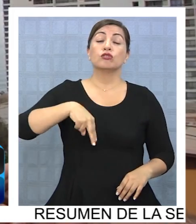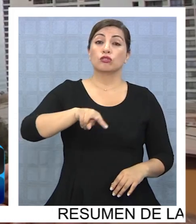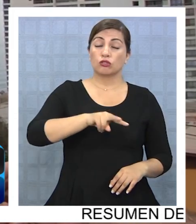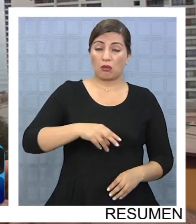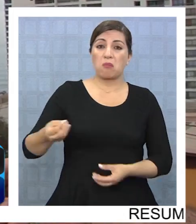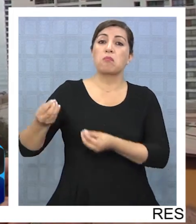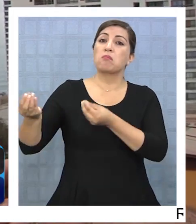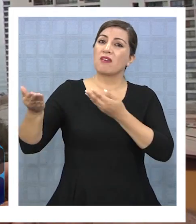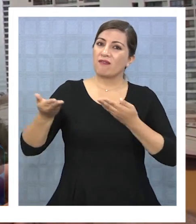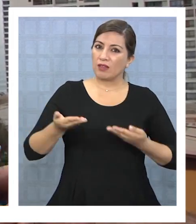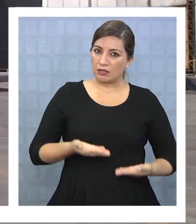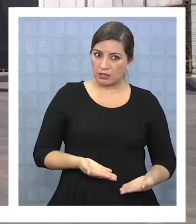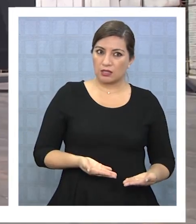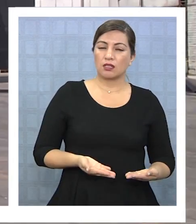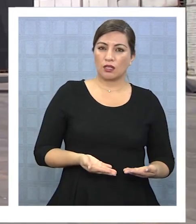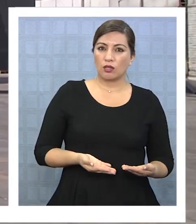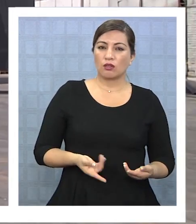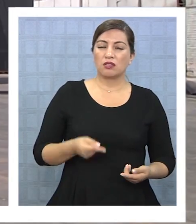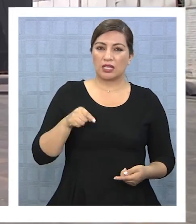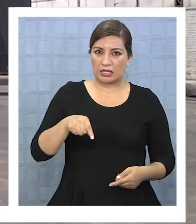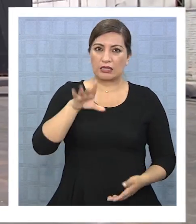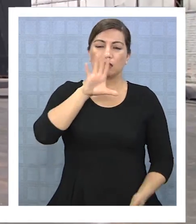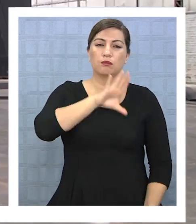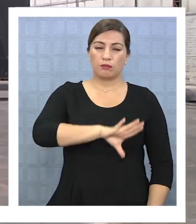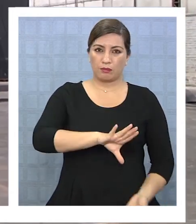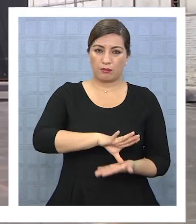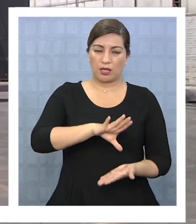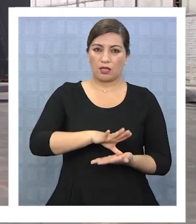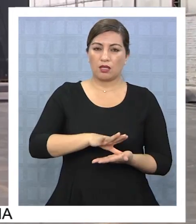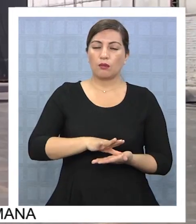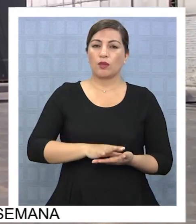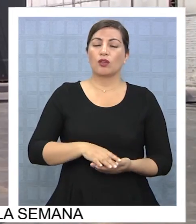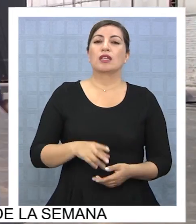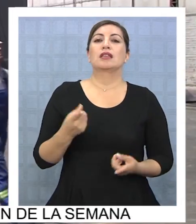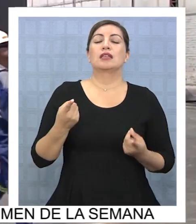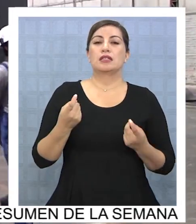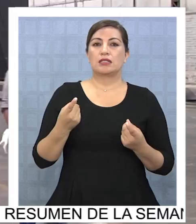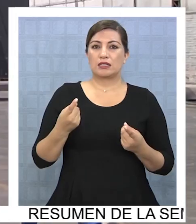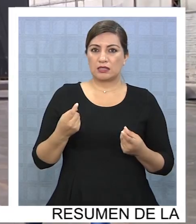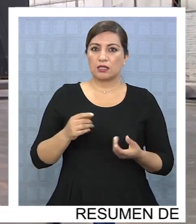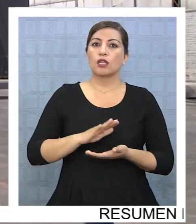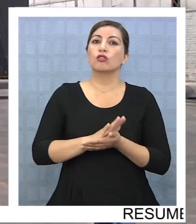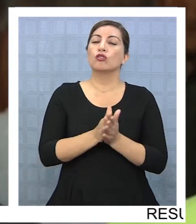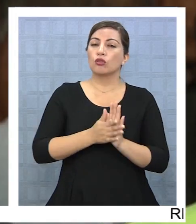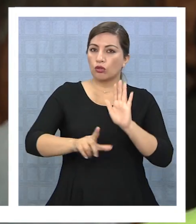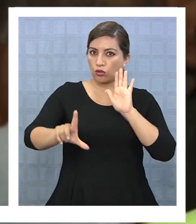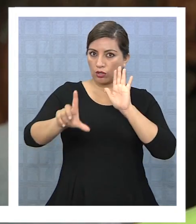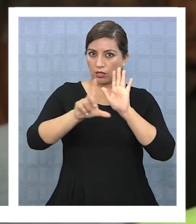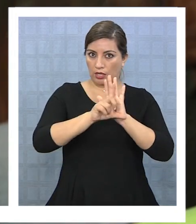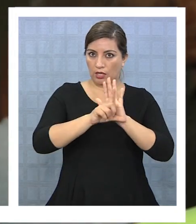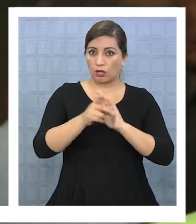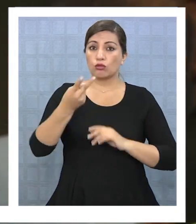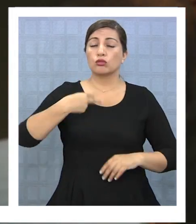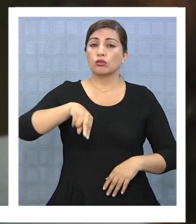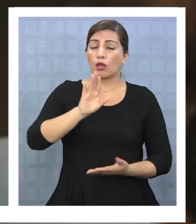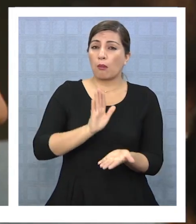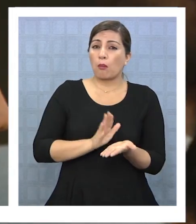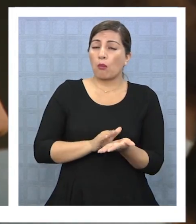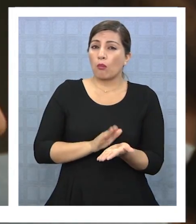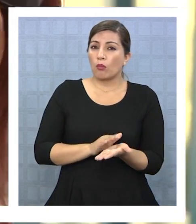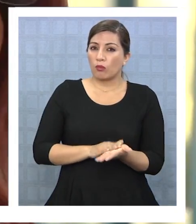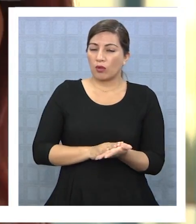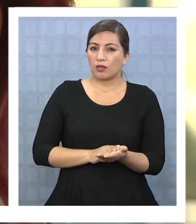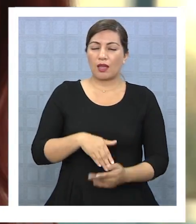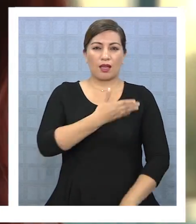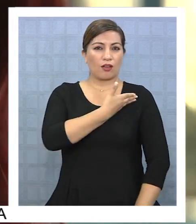Nosotros, bienvenidos sean los inmigrantes, bienvenidos sea el aporte del extranjero a este país, pero tiene que hacerse con ciertos requisitos, con cierto grado de legalidad. Lo que nosotros estamos